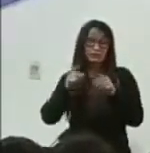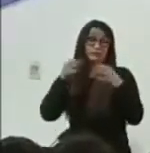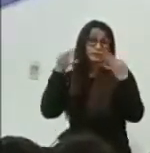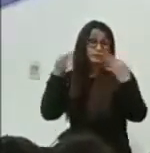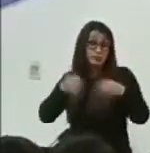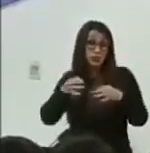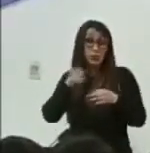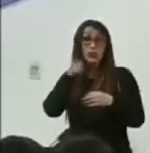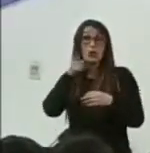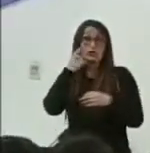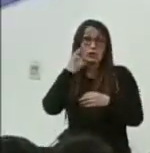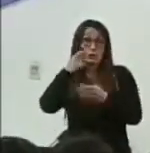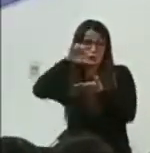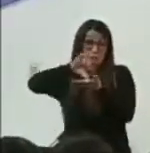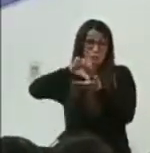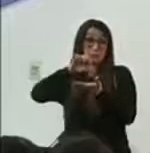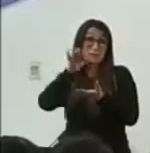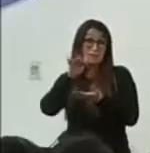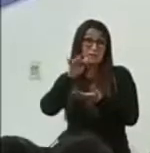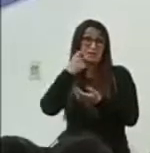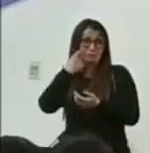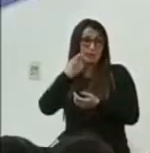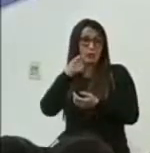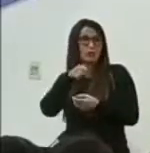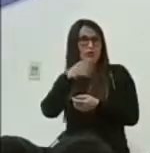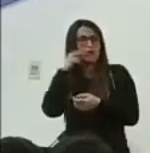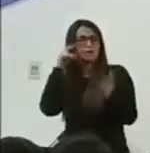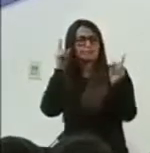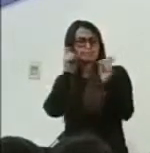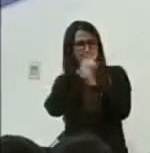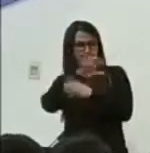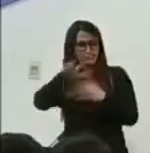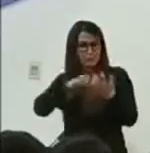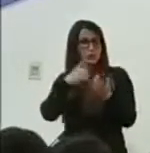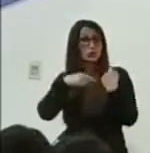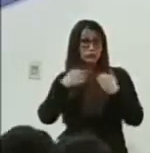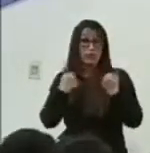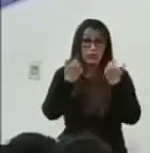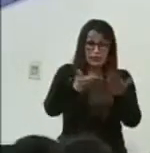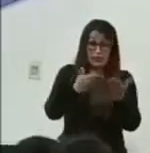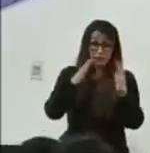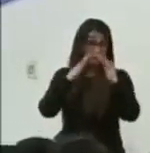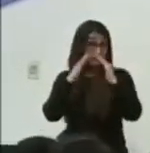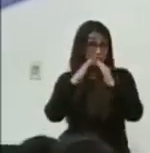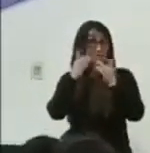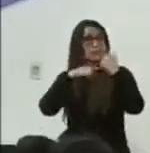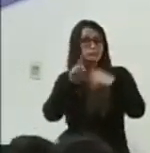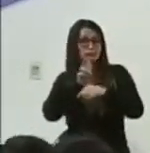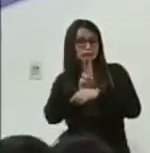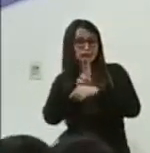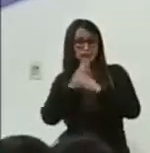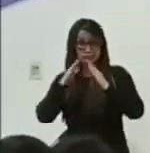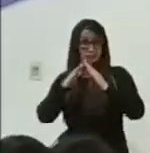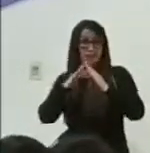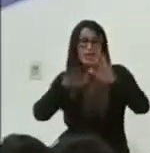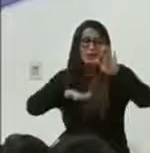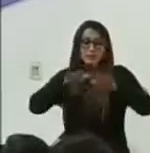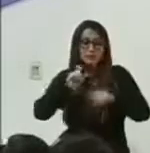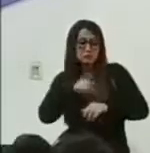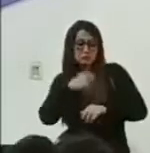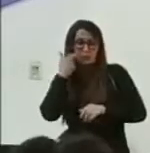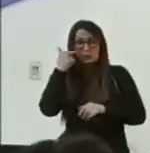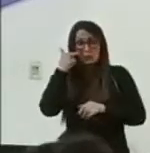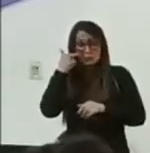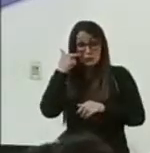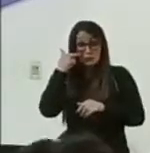seguramente detectó Finlandia, que era compleja la cosa. Entonces le dan la vivienda y los rodean, según el problema que tengan,